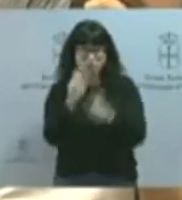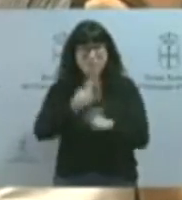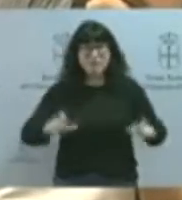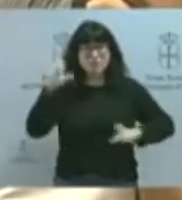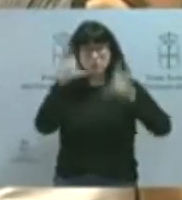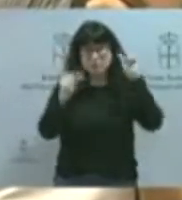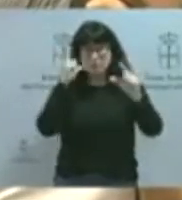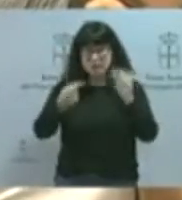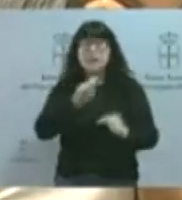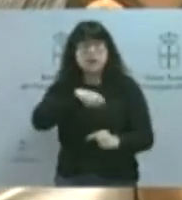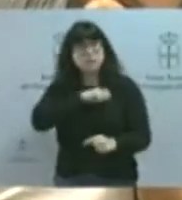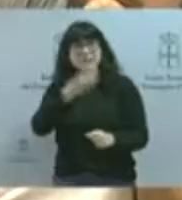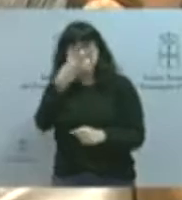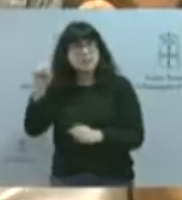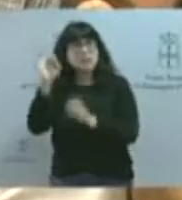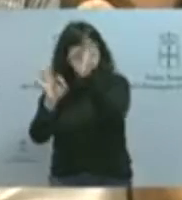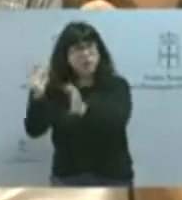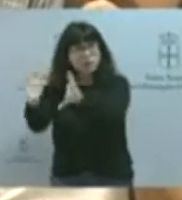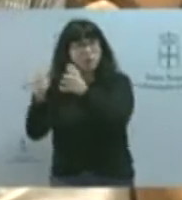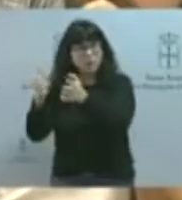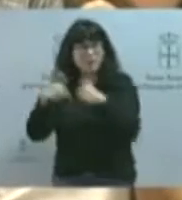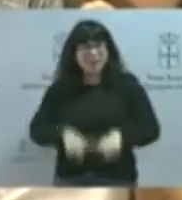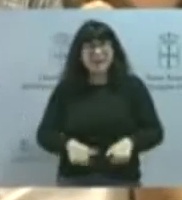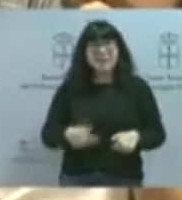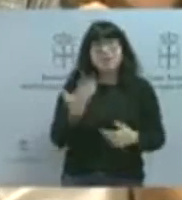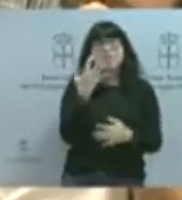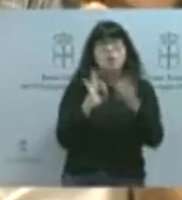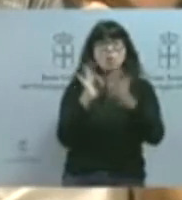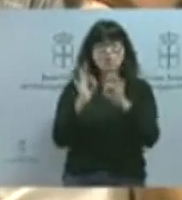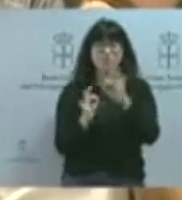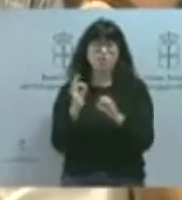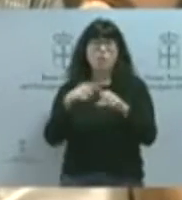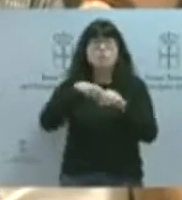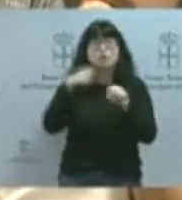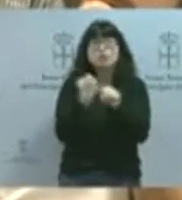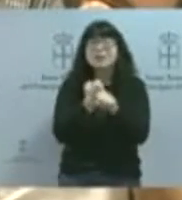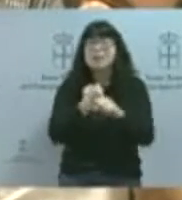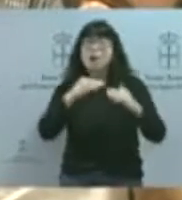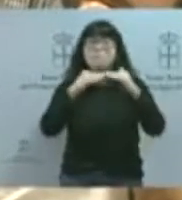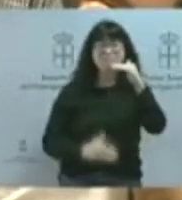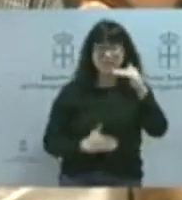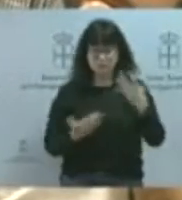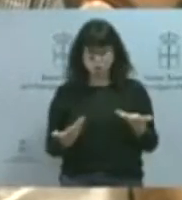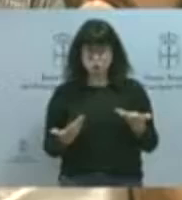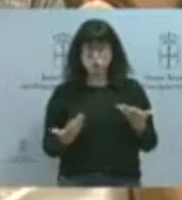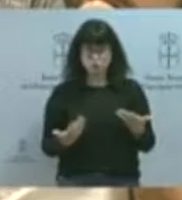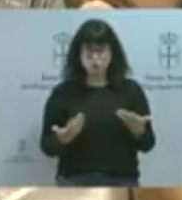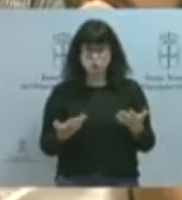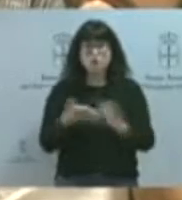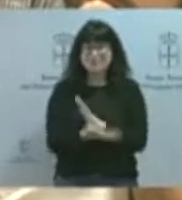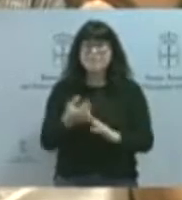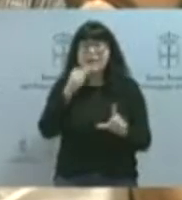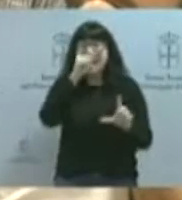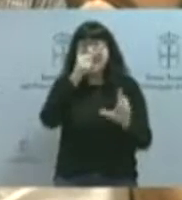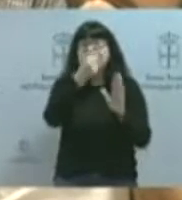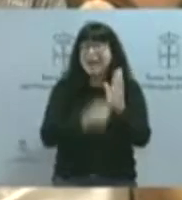menos de puestos de trabajo que hace 40 años. Estos son algunos datos de la Asturias real. No podemos quedarnos en el discurso complaciente que